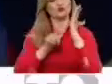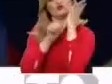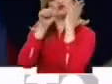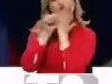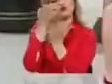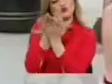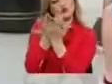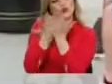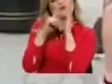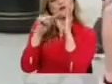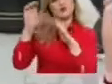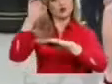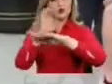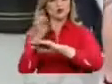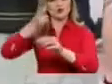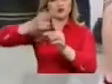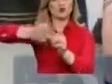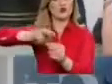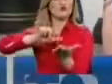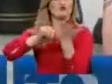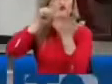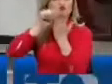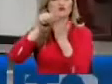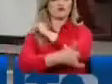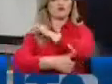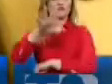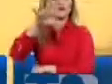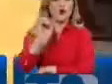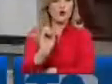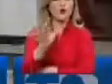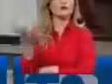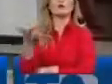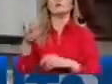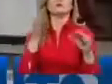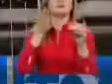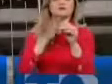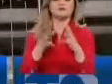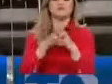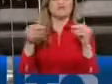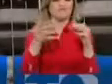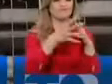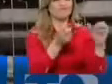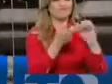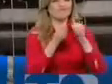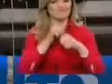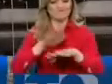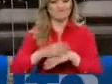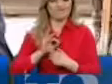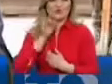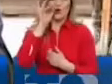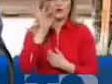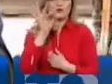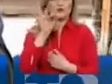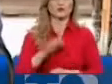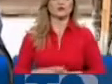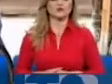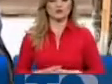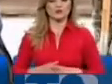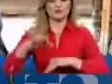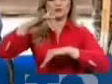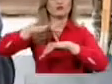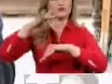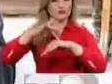del Ecuador participó de una reunión con ministros de 50 países para buscar salidas a las crisis provocadas por la pandemia. Esa cita